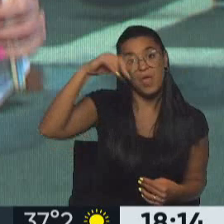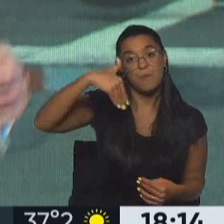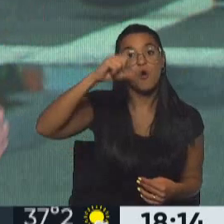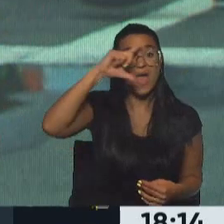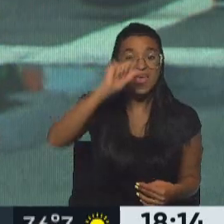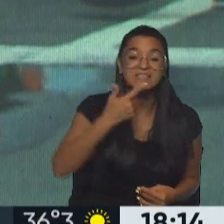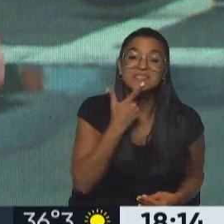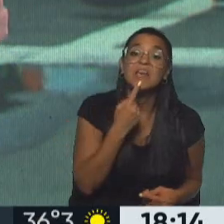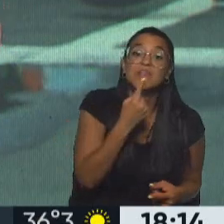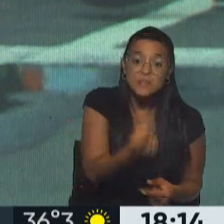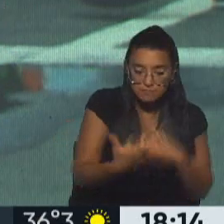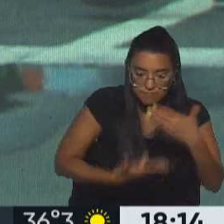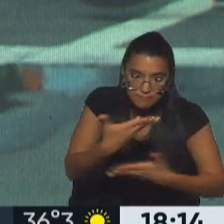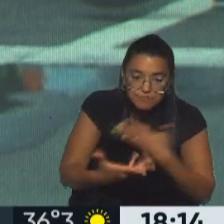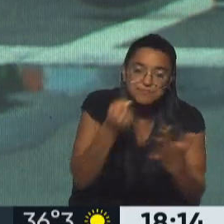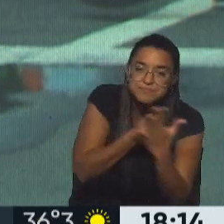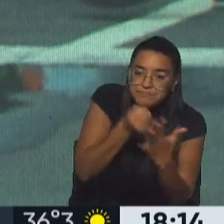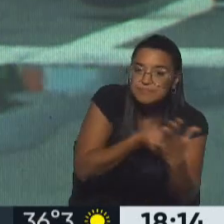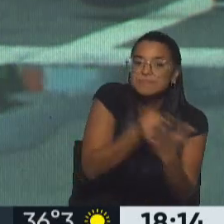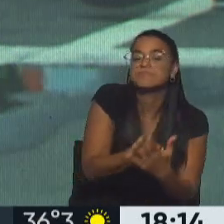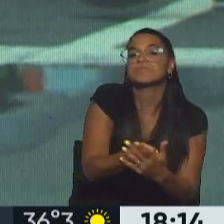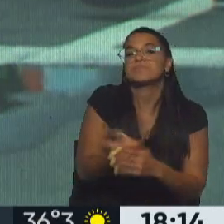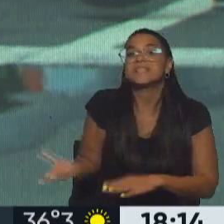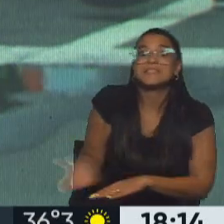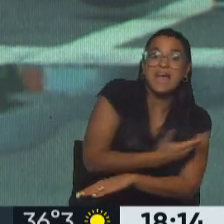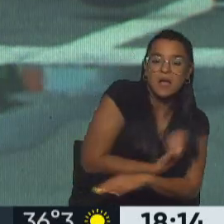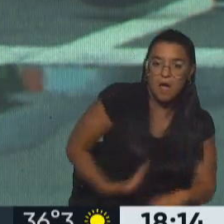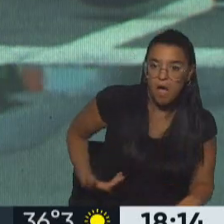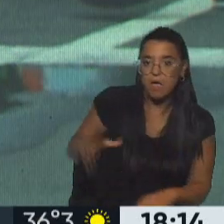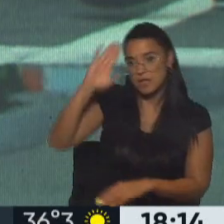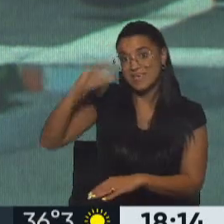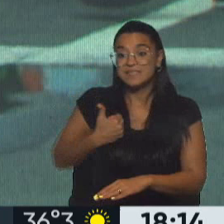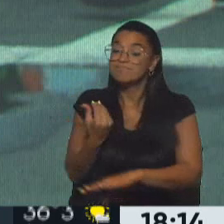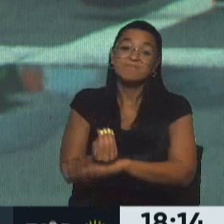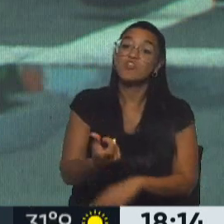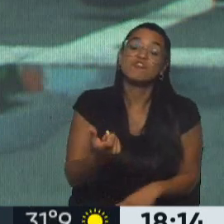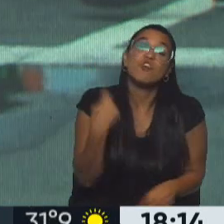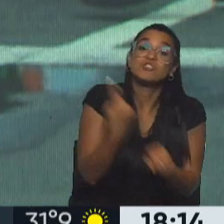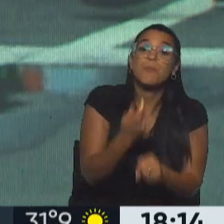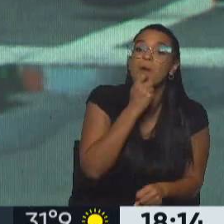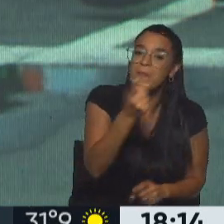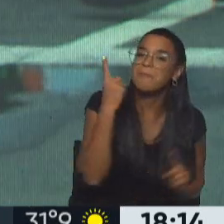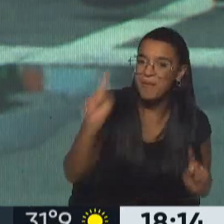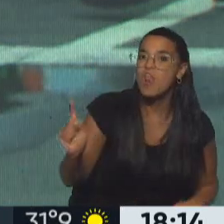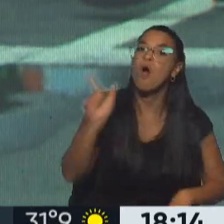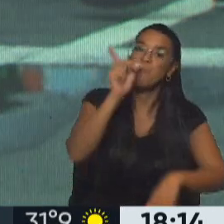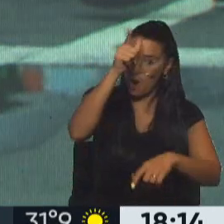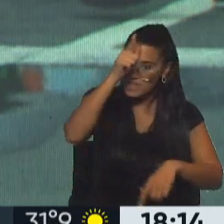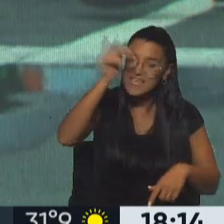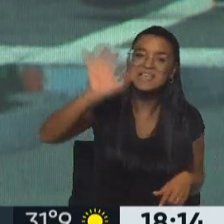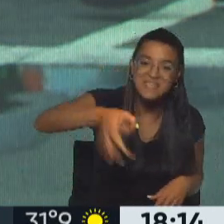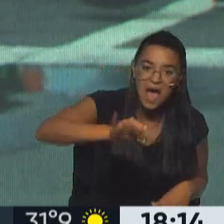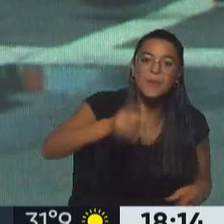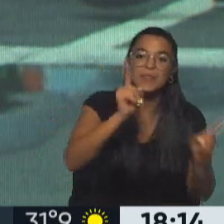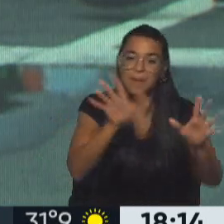es lo que se llevó adelante el intento de golpe de estado no hubiera sido posible sin la convivencia de dirigencia política y